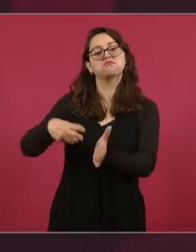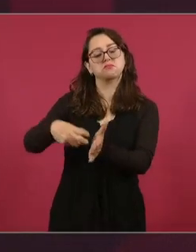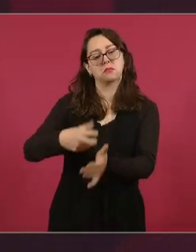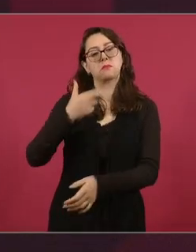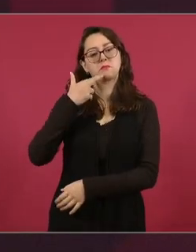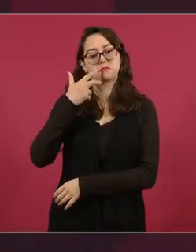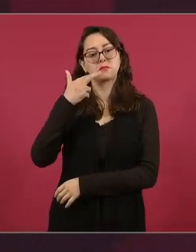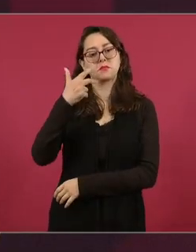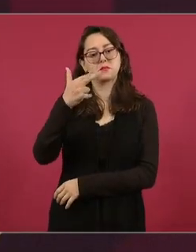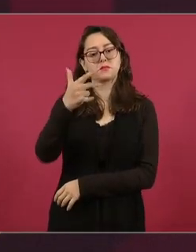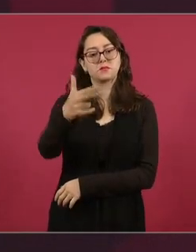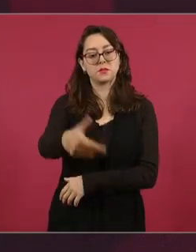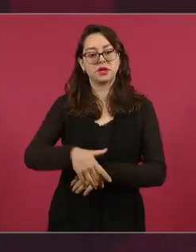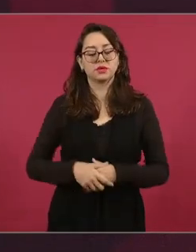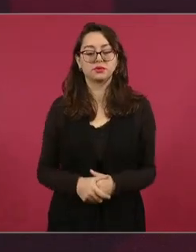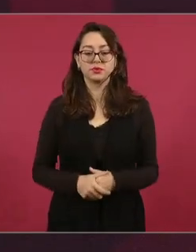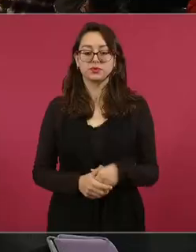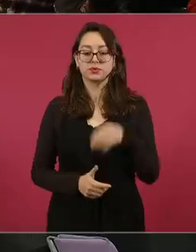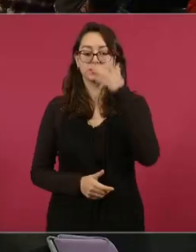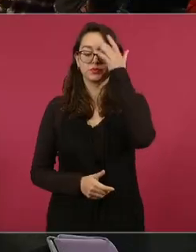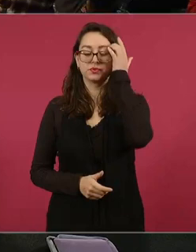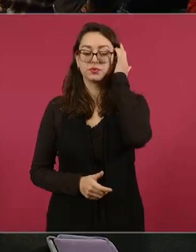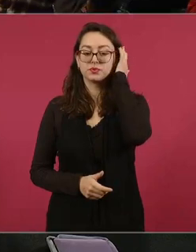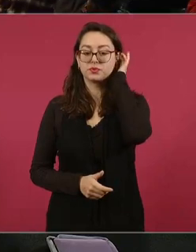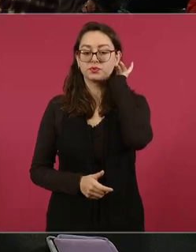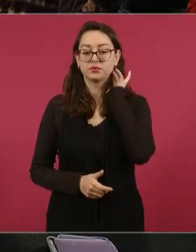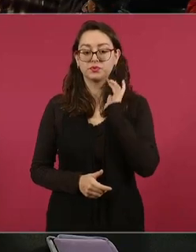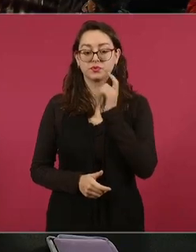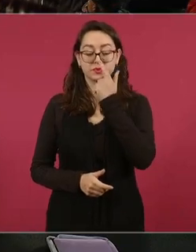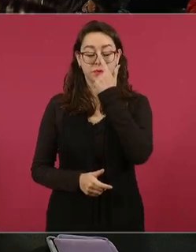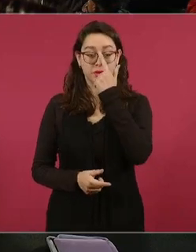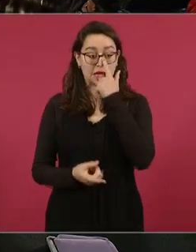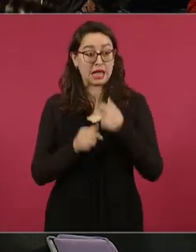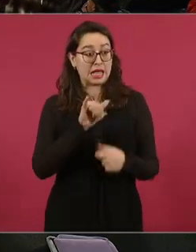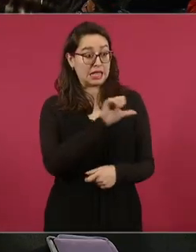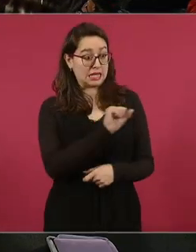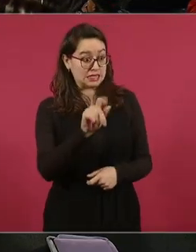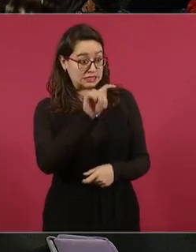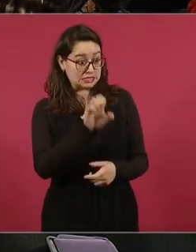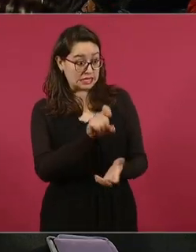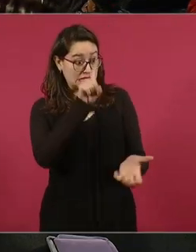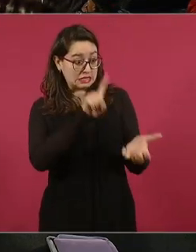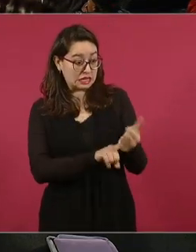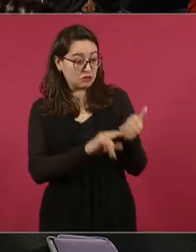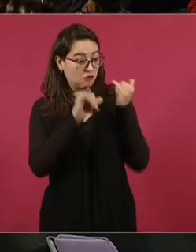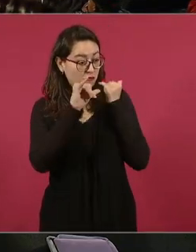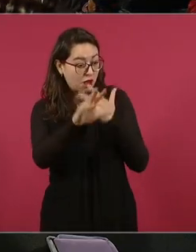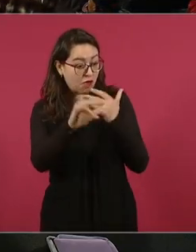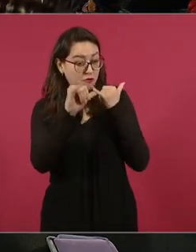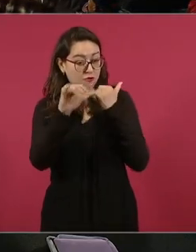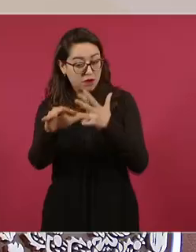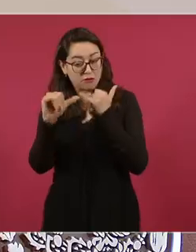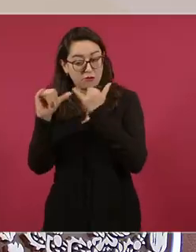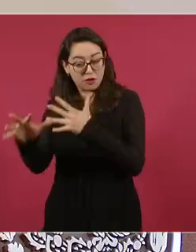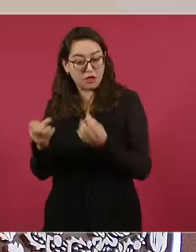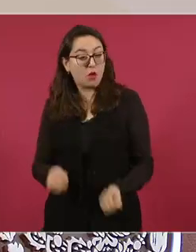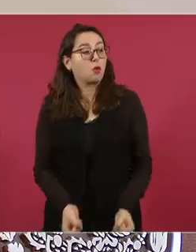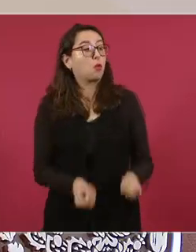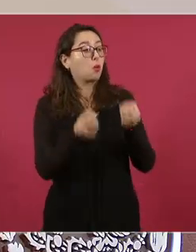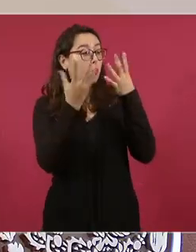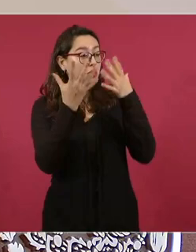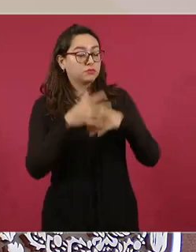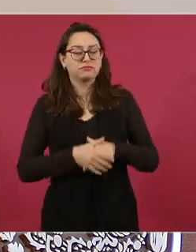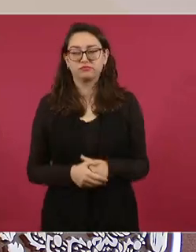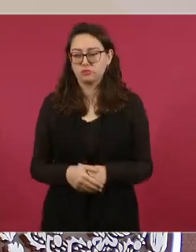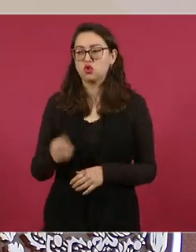los servicios del Issste. ¿A cuánto ascendieron los fraudes que ustedes detectaron? Le quiero dar un panorama completo, si así